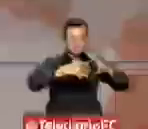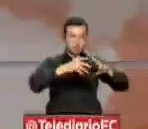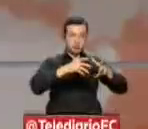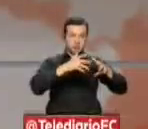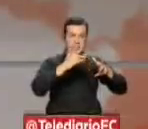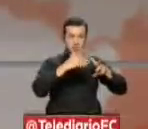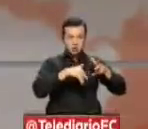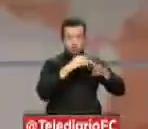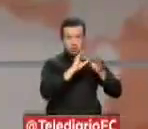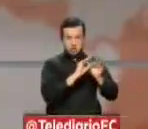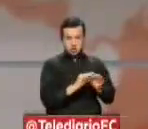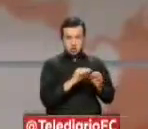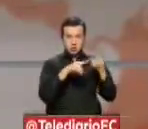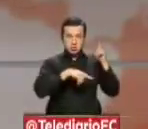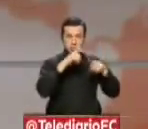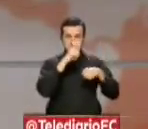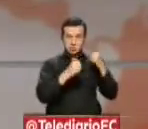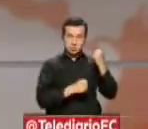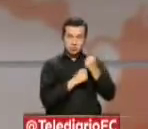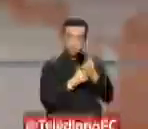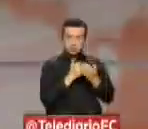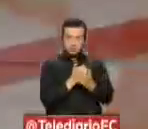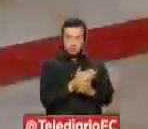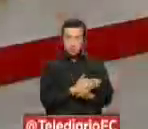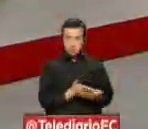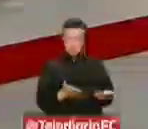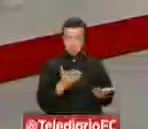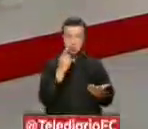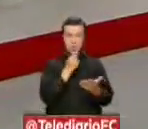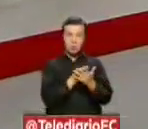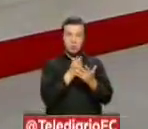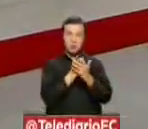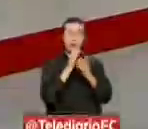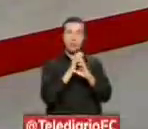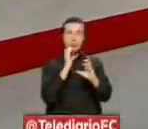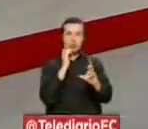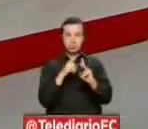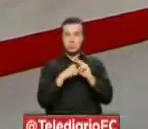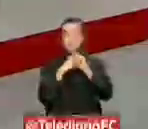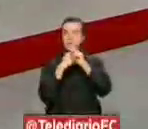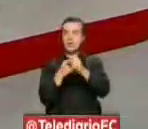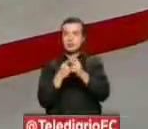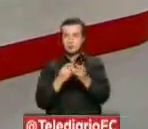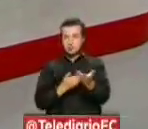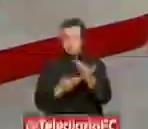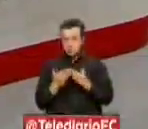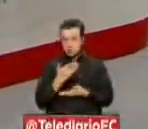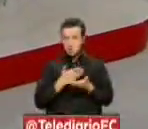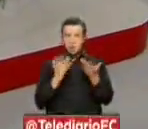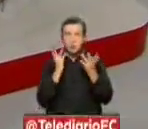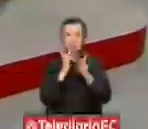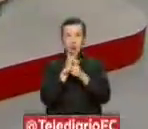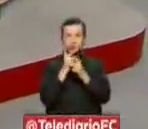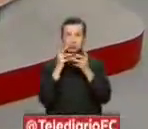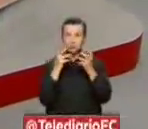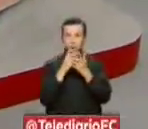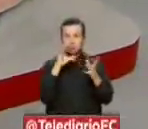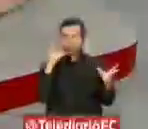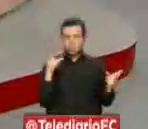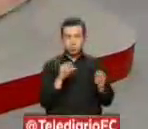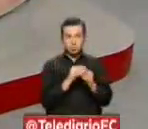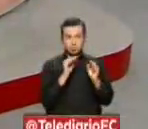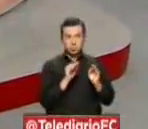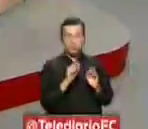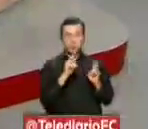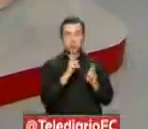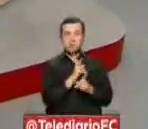y luego financiando a la cooperativa de transporte para que compre la unidad. Ese es un ejemplo de un encadenamiento íntegro en lo que tiene que ver